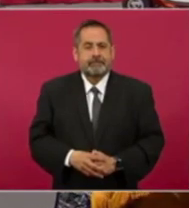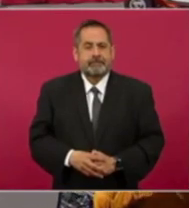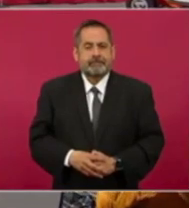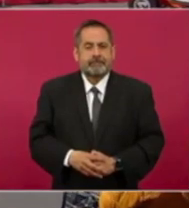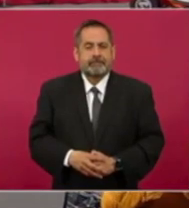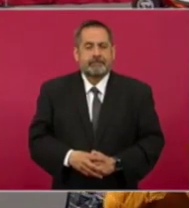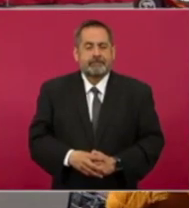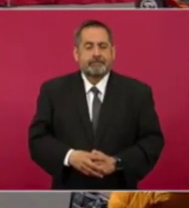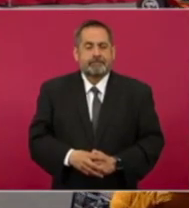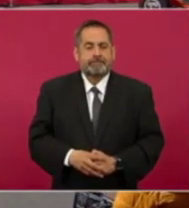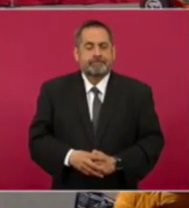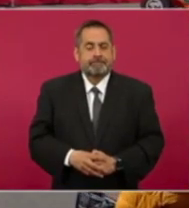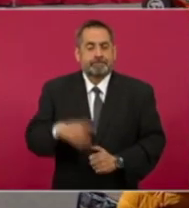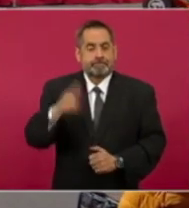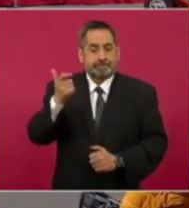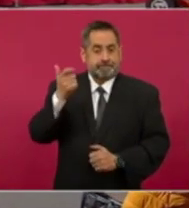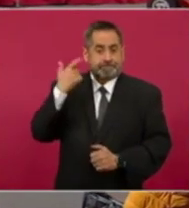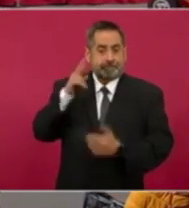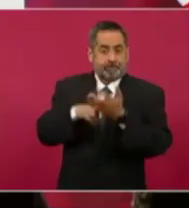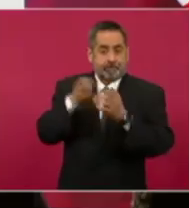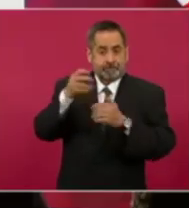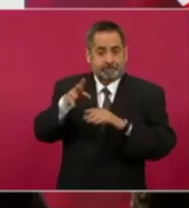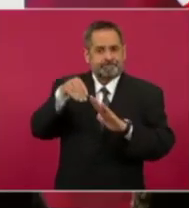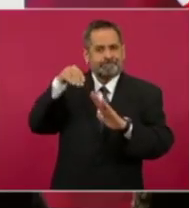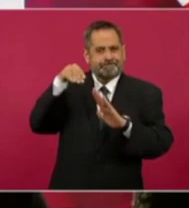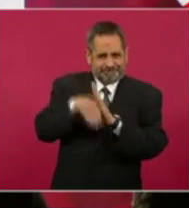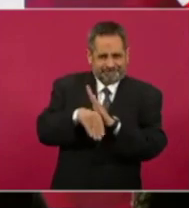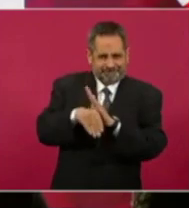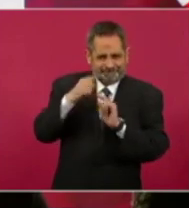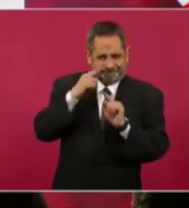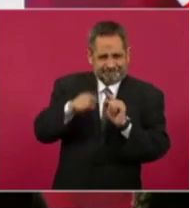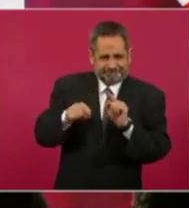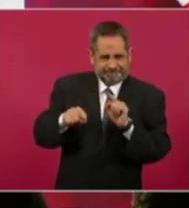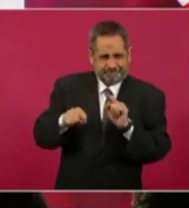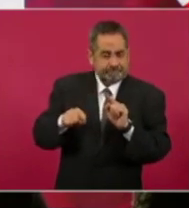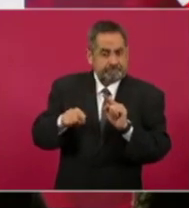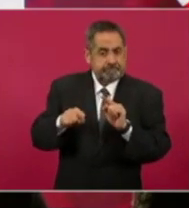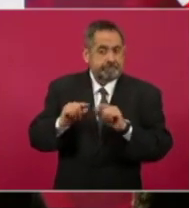Que es la caída del 19, ¿no? Por aquí.